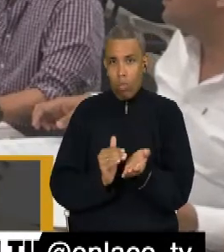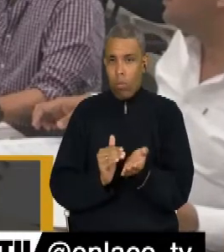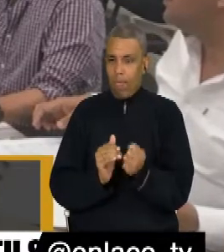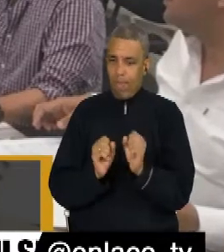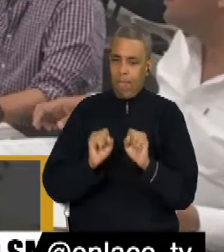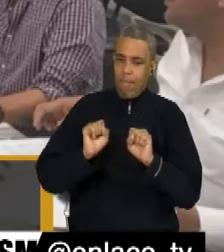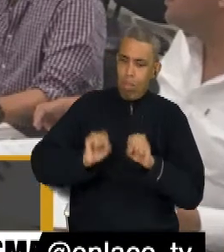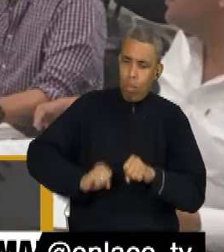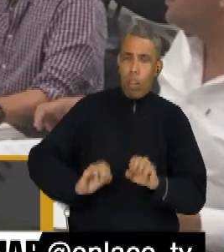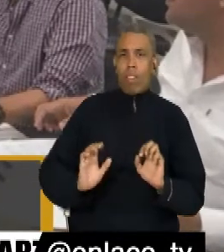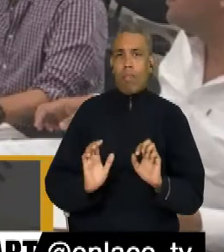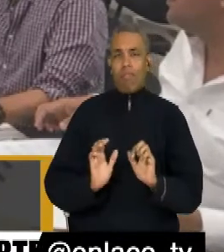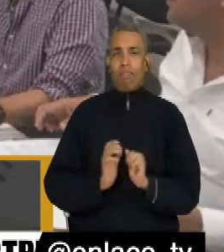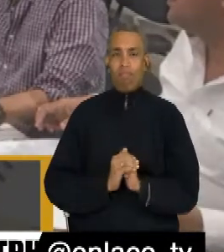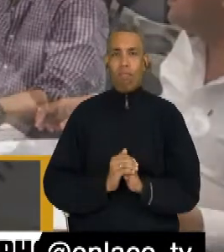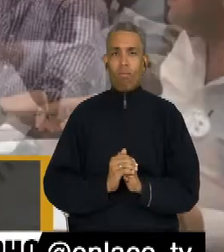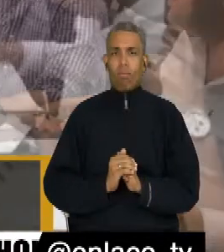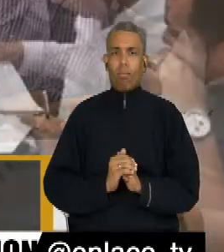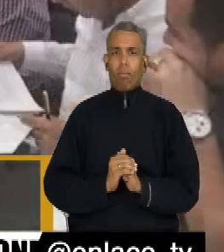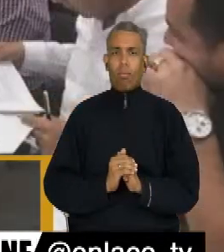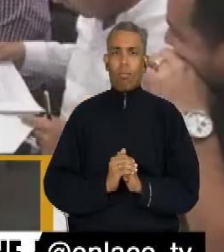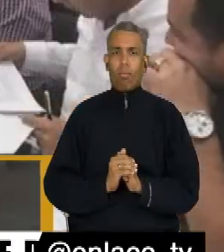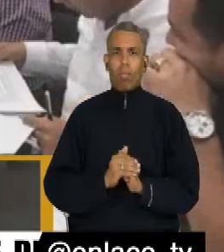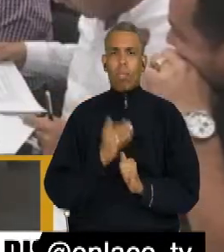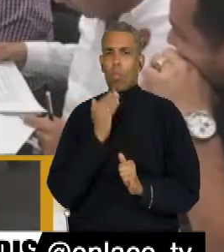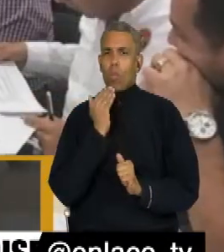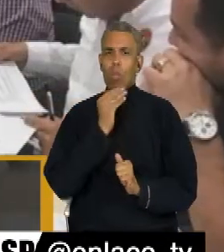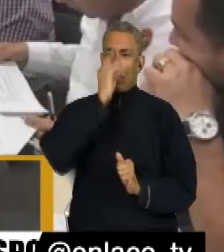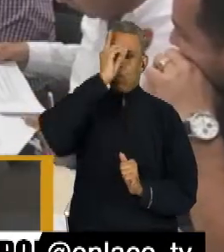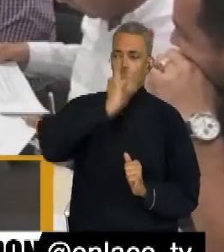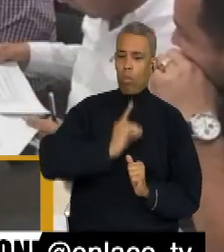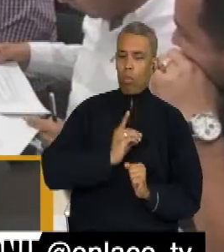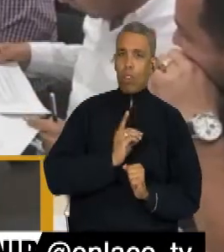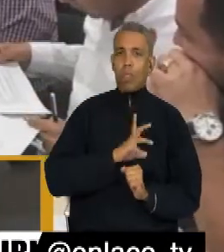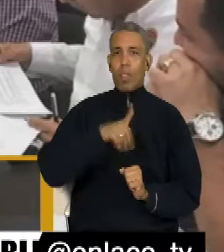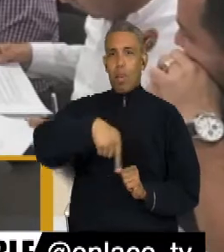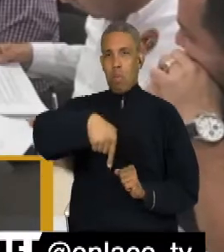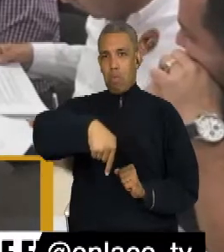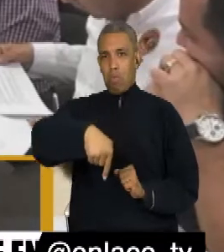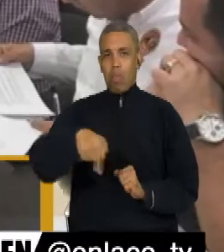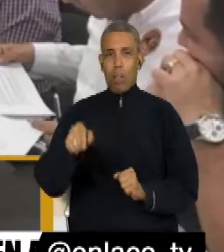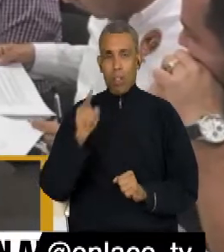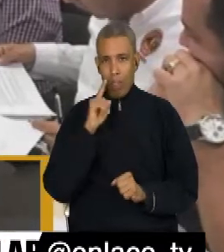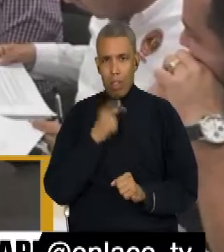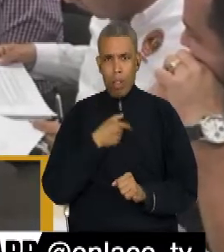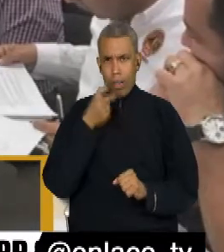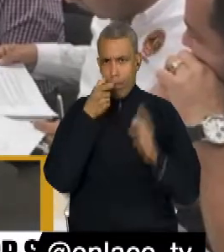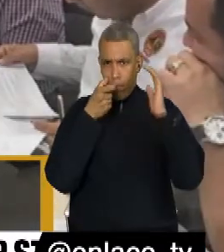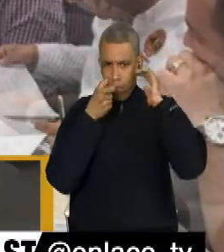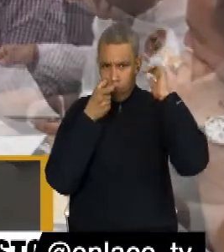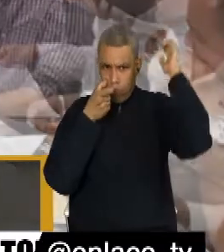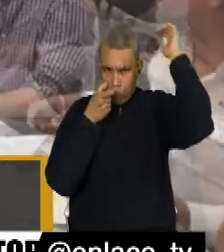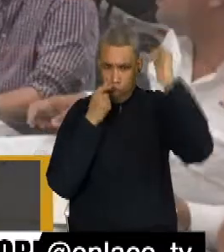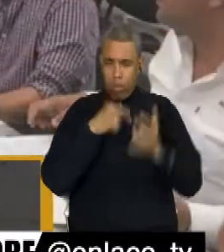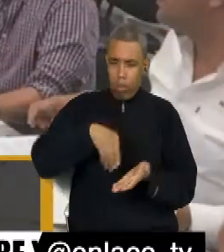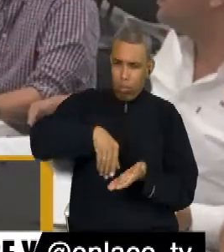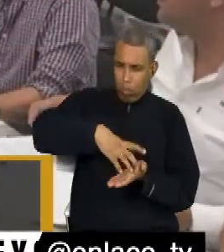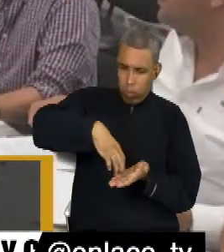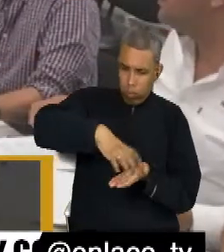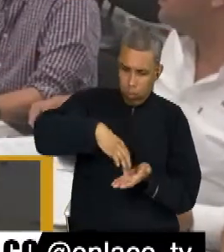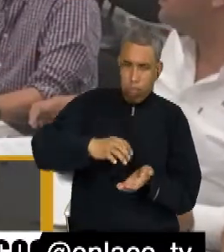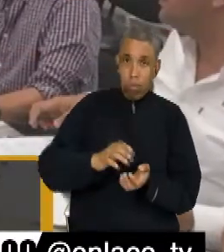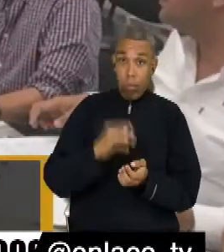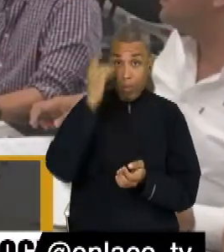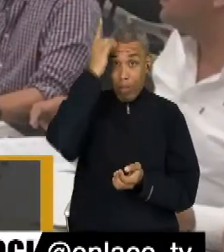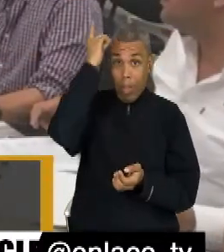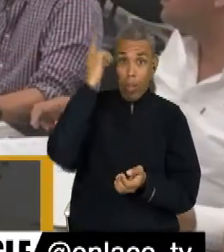se adelantan. La decisión se tomó en mesa de trabajo adelantada hoy en la Procuraduría Regional de Santander y en la que participó el